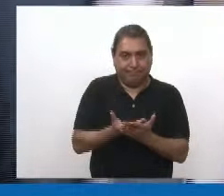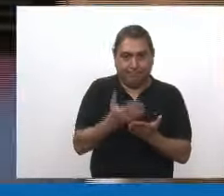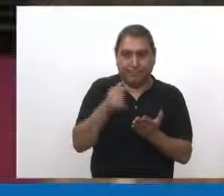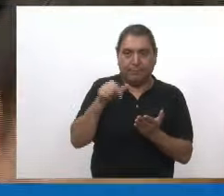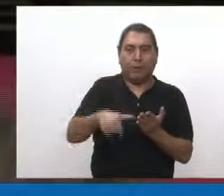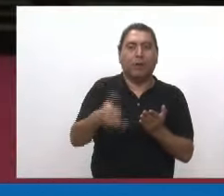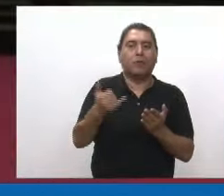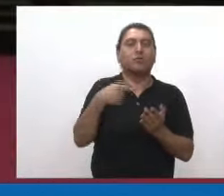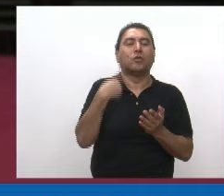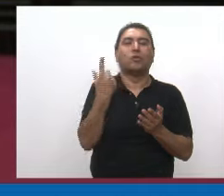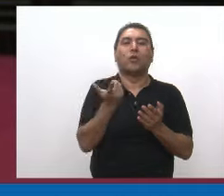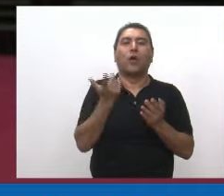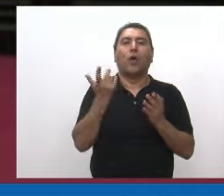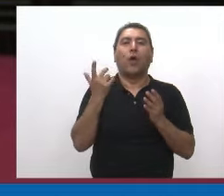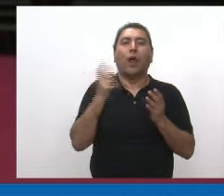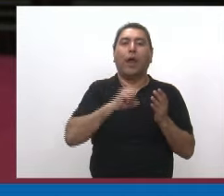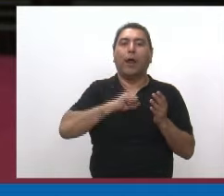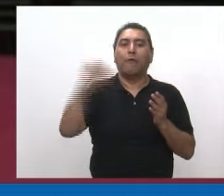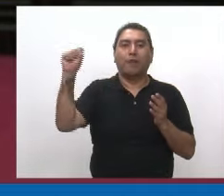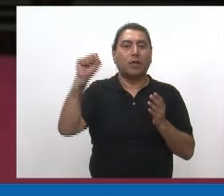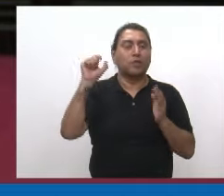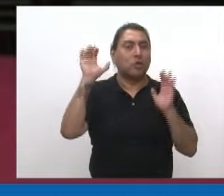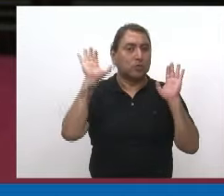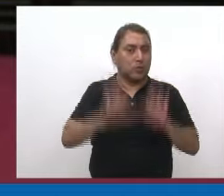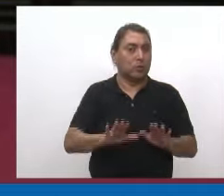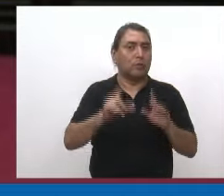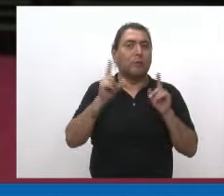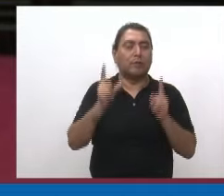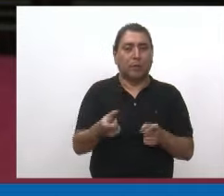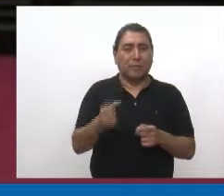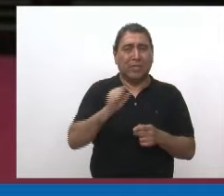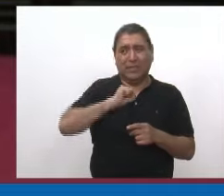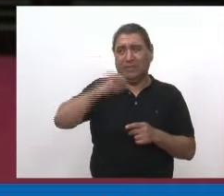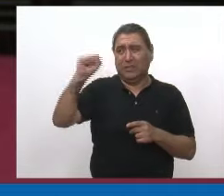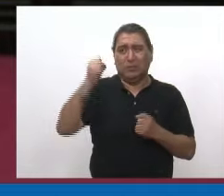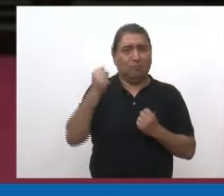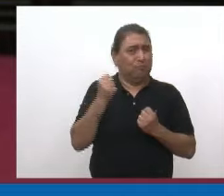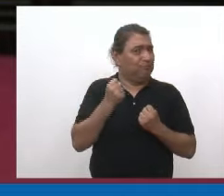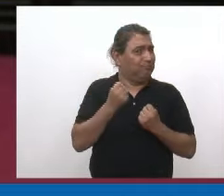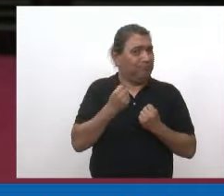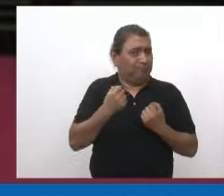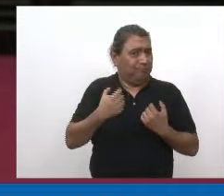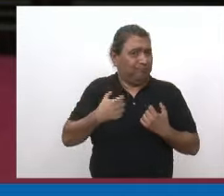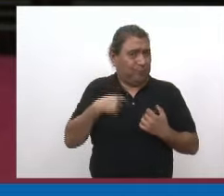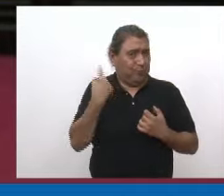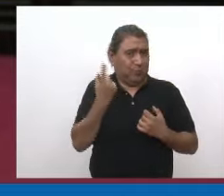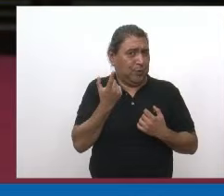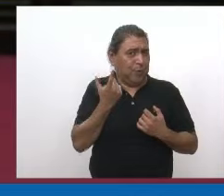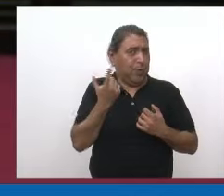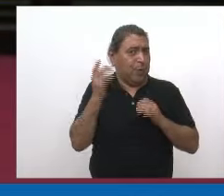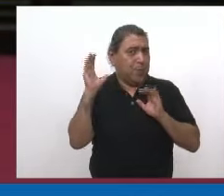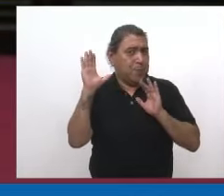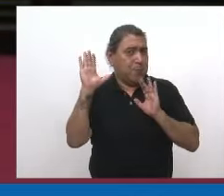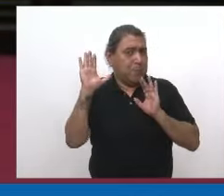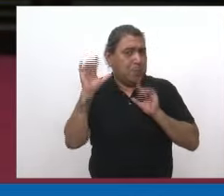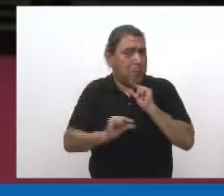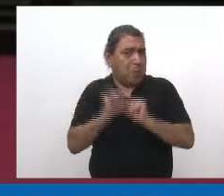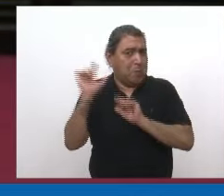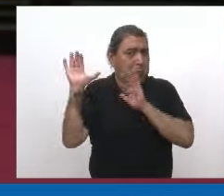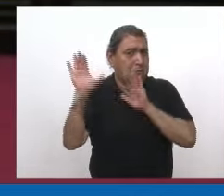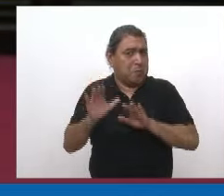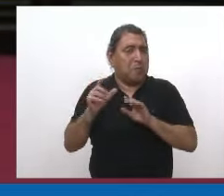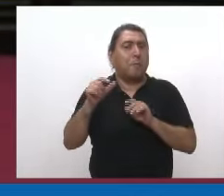detuvimos la inflación, una hiperinflación que nadie pensaba que la íbamos a detener tan rápido y que está decayendo.